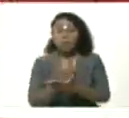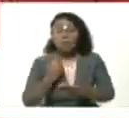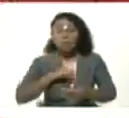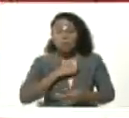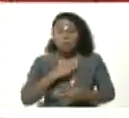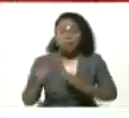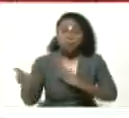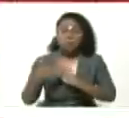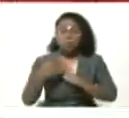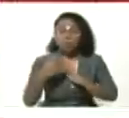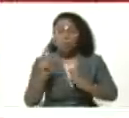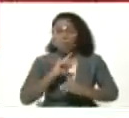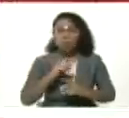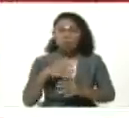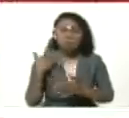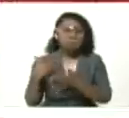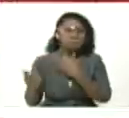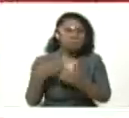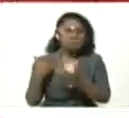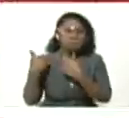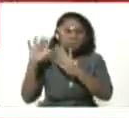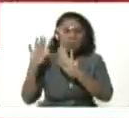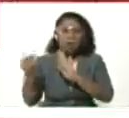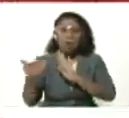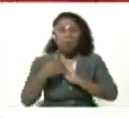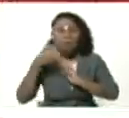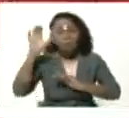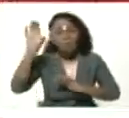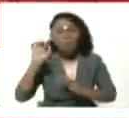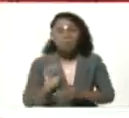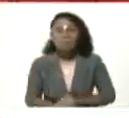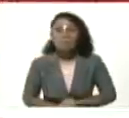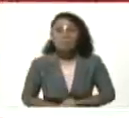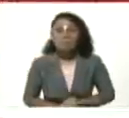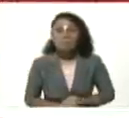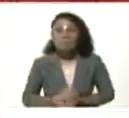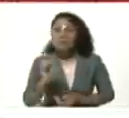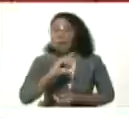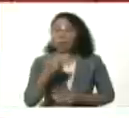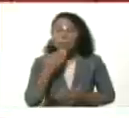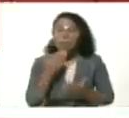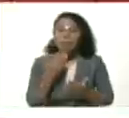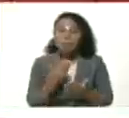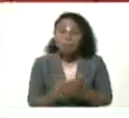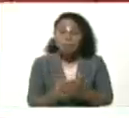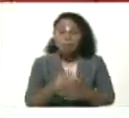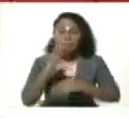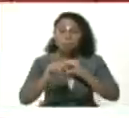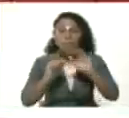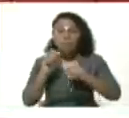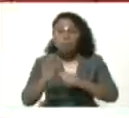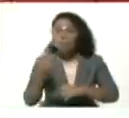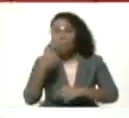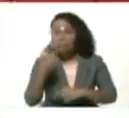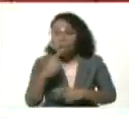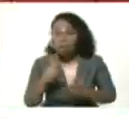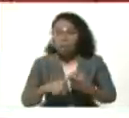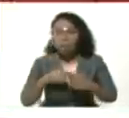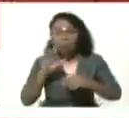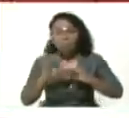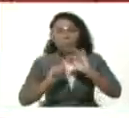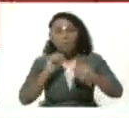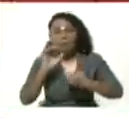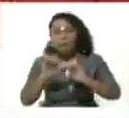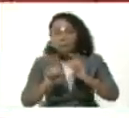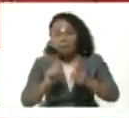nosotros, nos resbala, es contra el país. Que no permite que nosotros compremos medicina, que no permite que